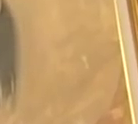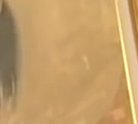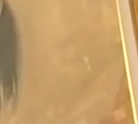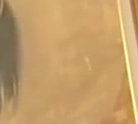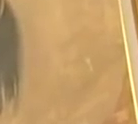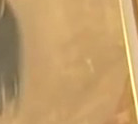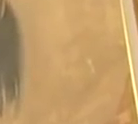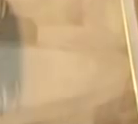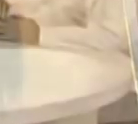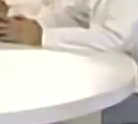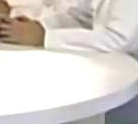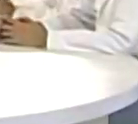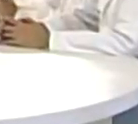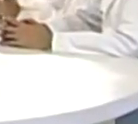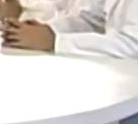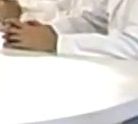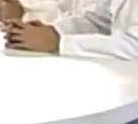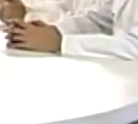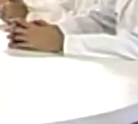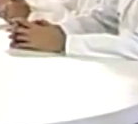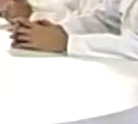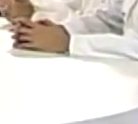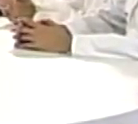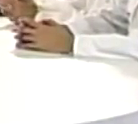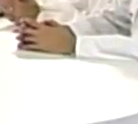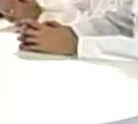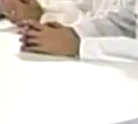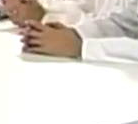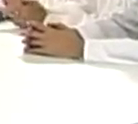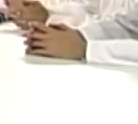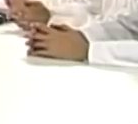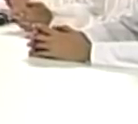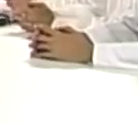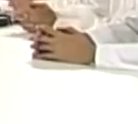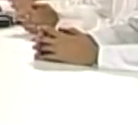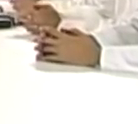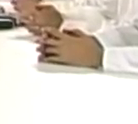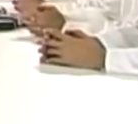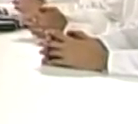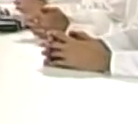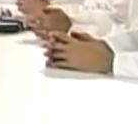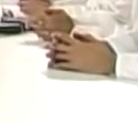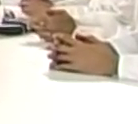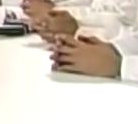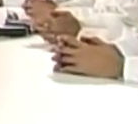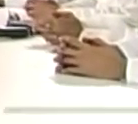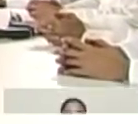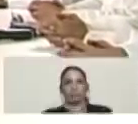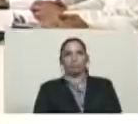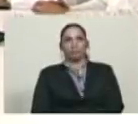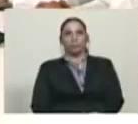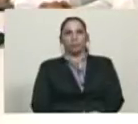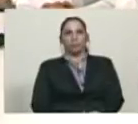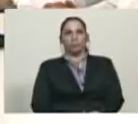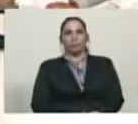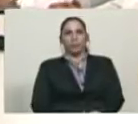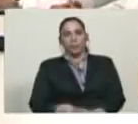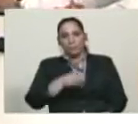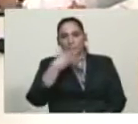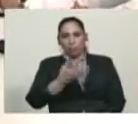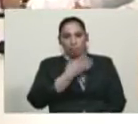tardes a toda venezuela estamos desde el salón sol del perú